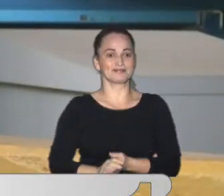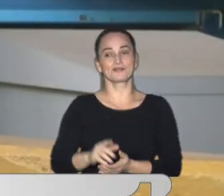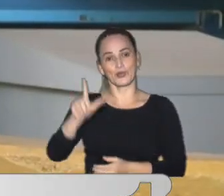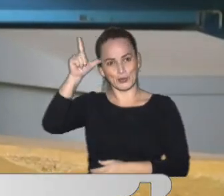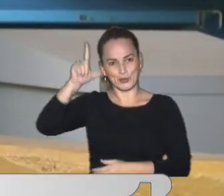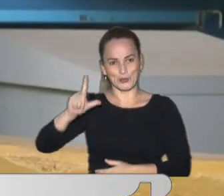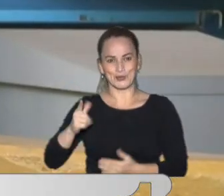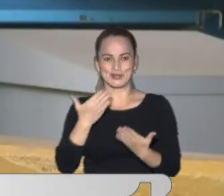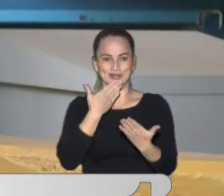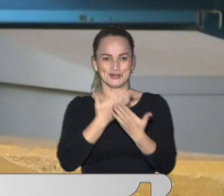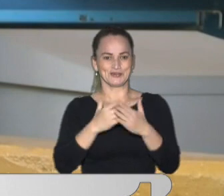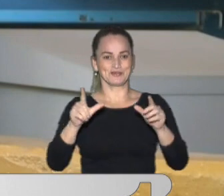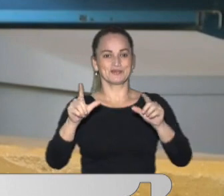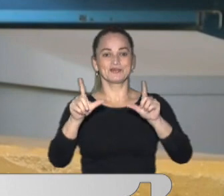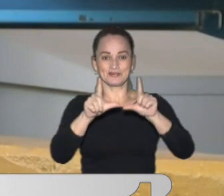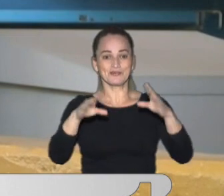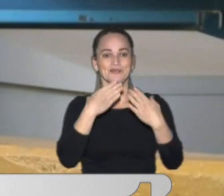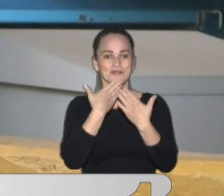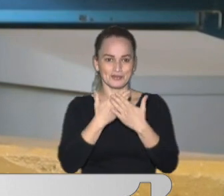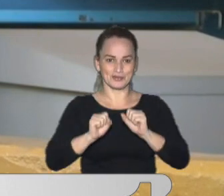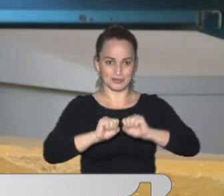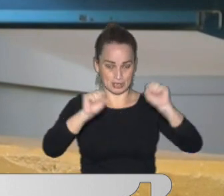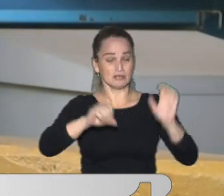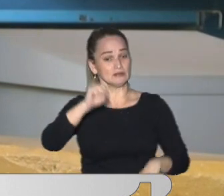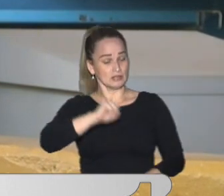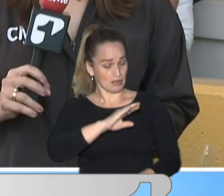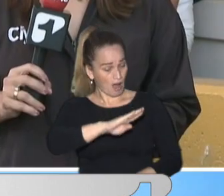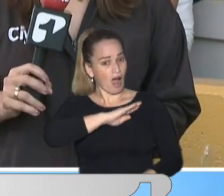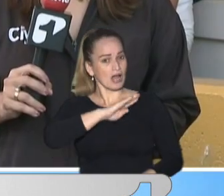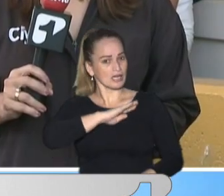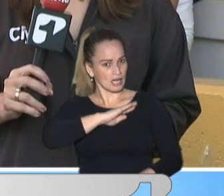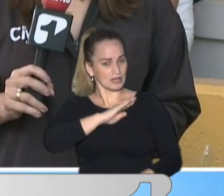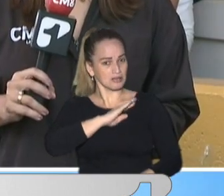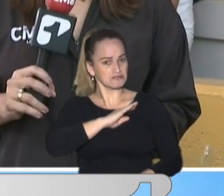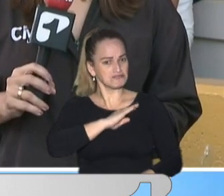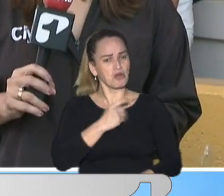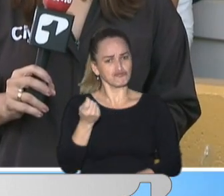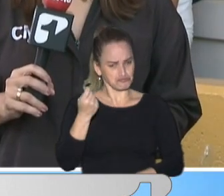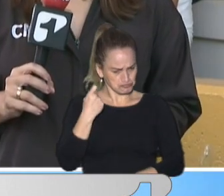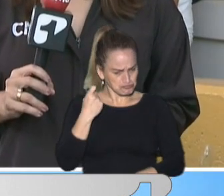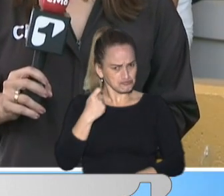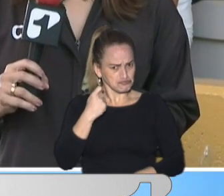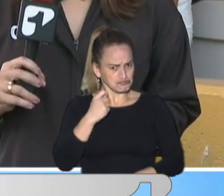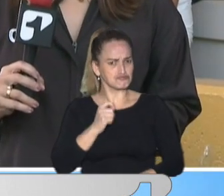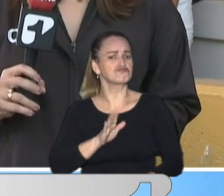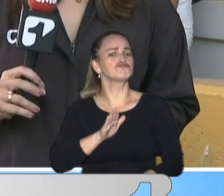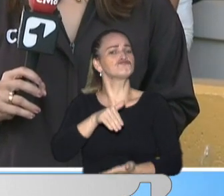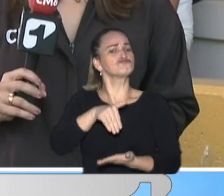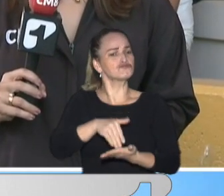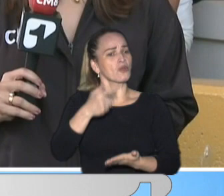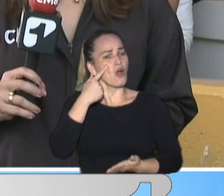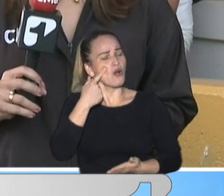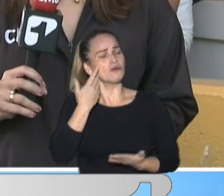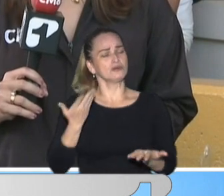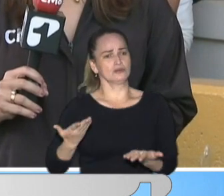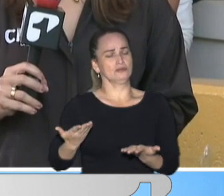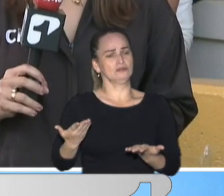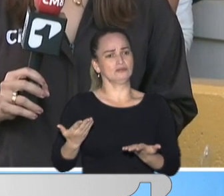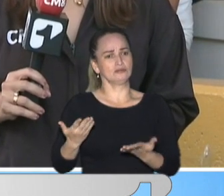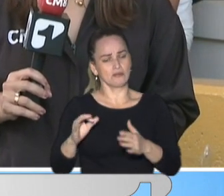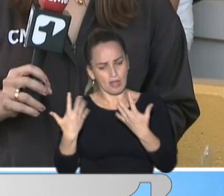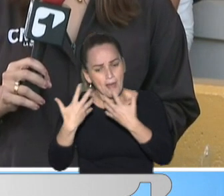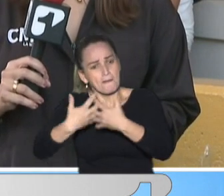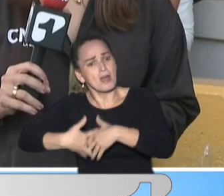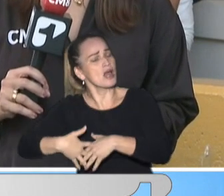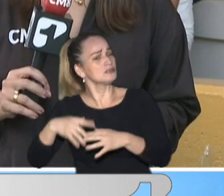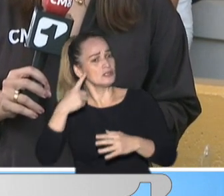Luisa, televidentes, muy buenos días. Pues la posición del alcalde en las últimas horas ha sido exigirle a la concesión vial que